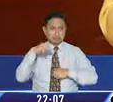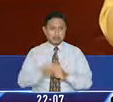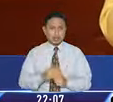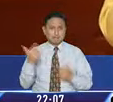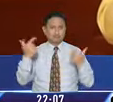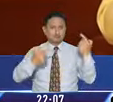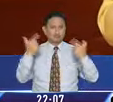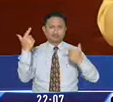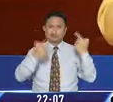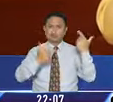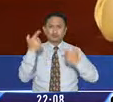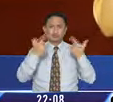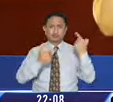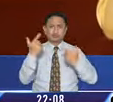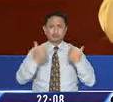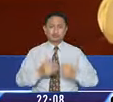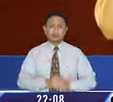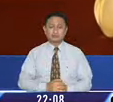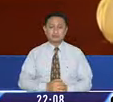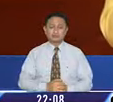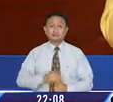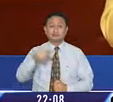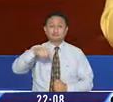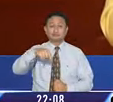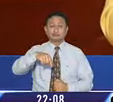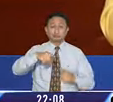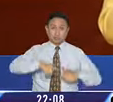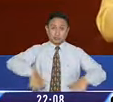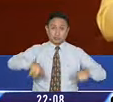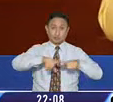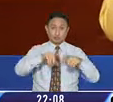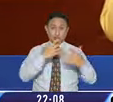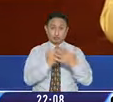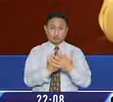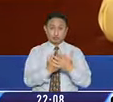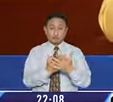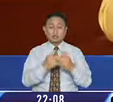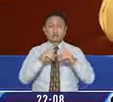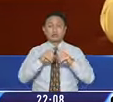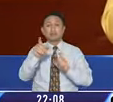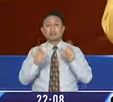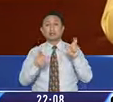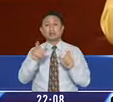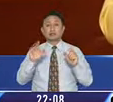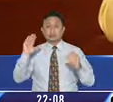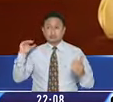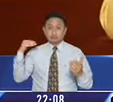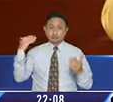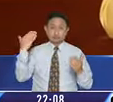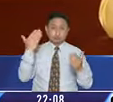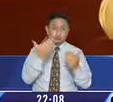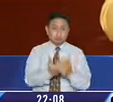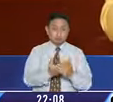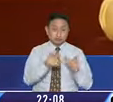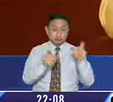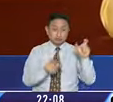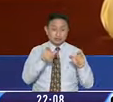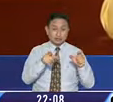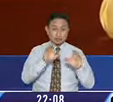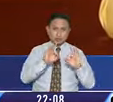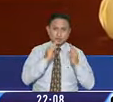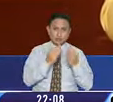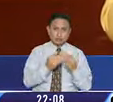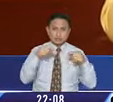varias detonaciones al interior justamente de este recinto carcelario. Distintas personas llegaron hasta este punto, sobre todo los